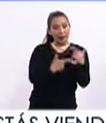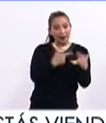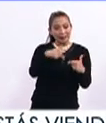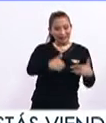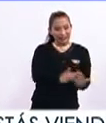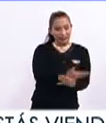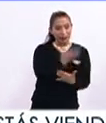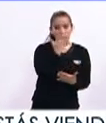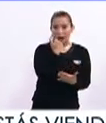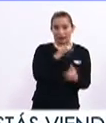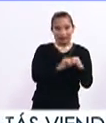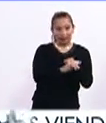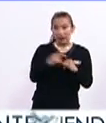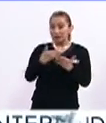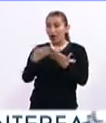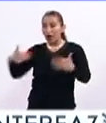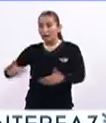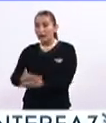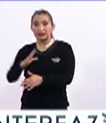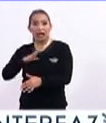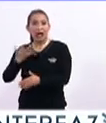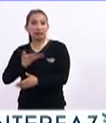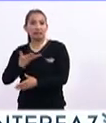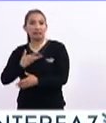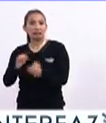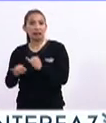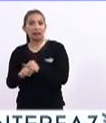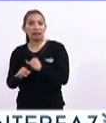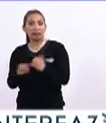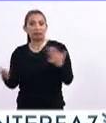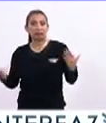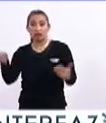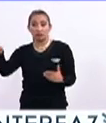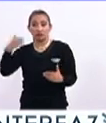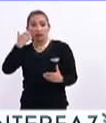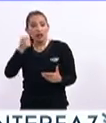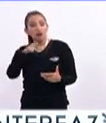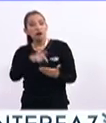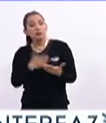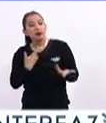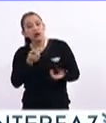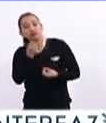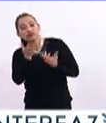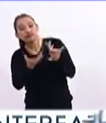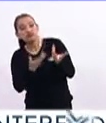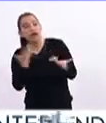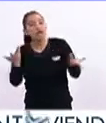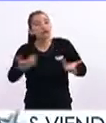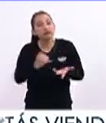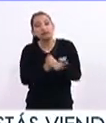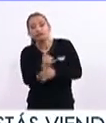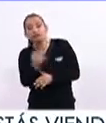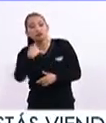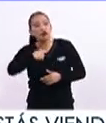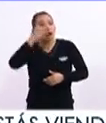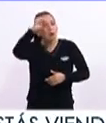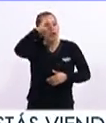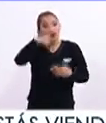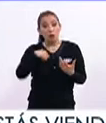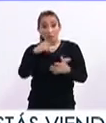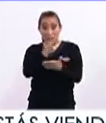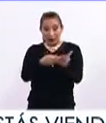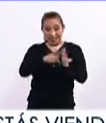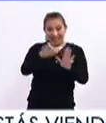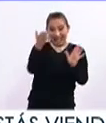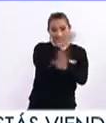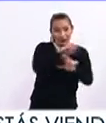que nacimos sin Internet y los que están naciendo ya con el Internet, y lo que buscan ellos en espacios de deliberación, de construcción de democracia, ya no en plazas públicas